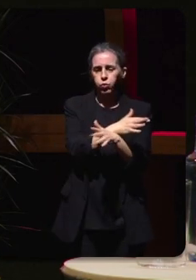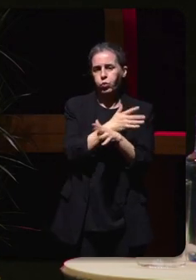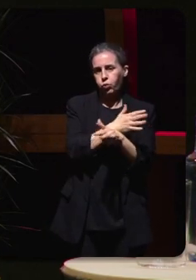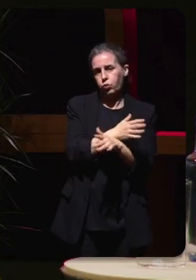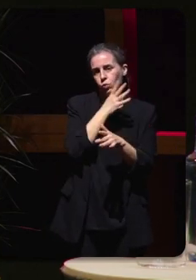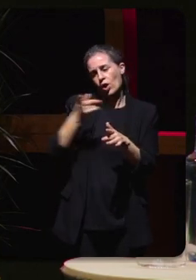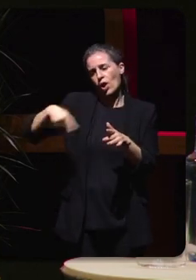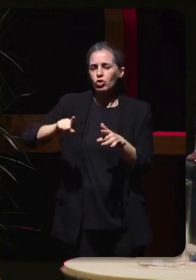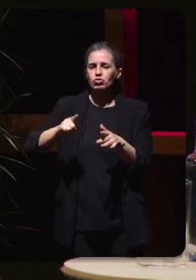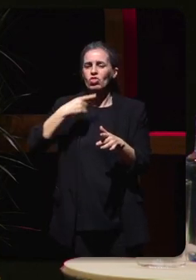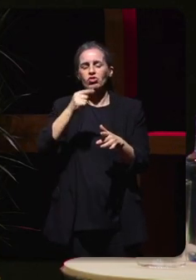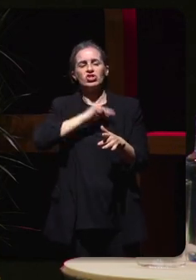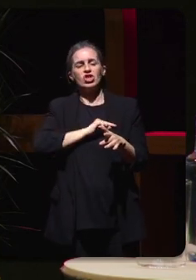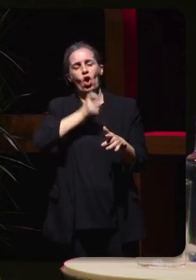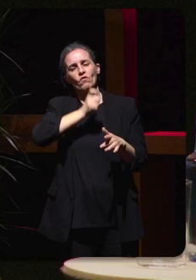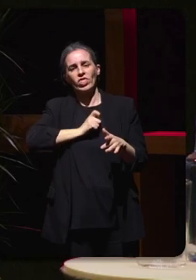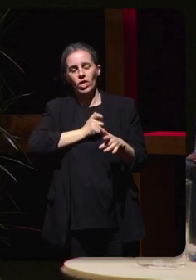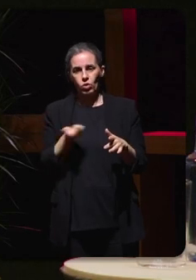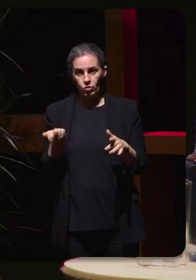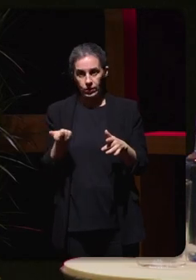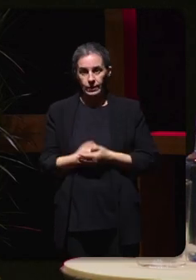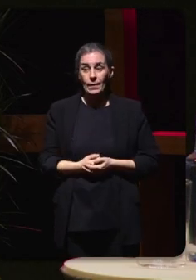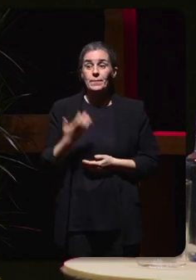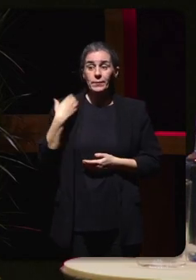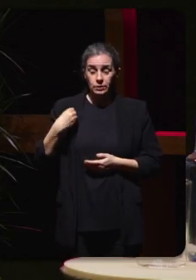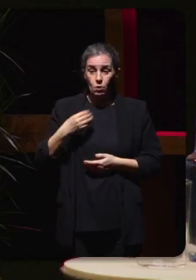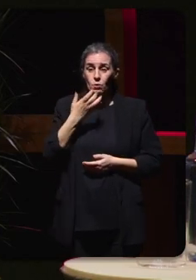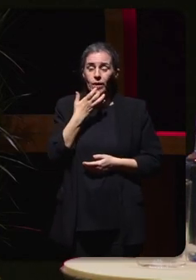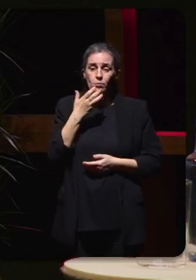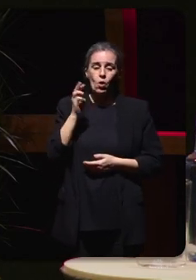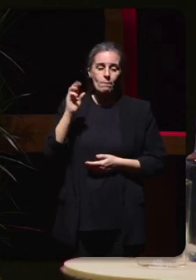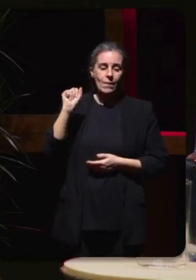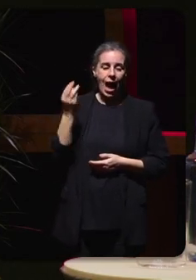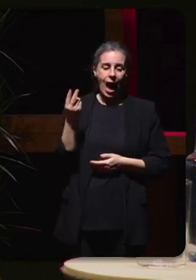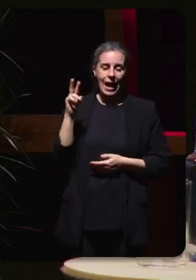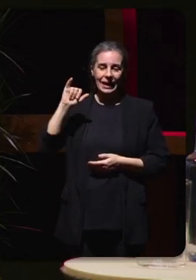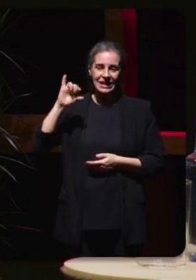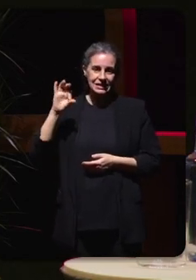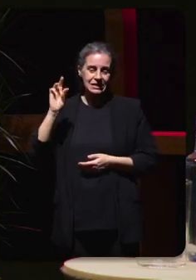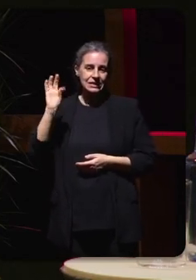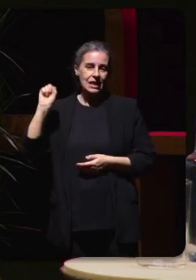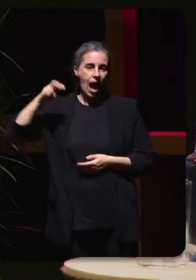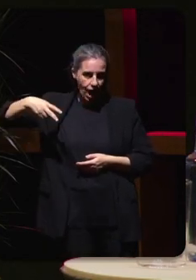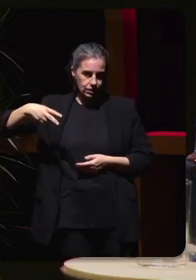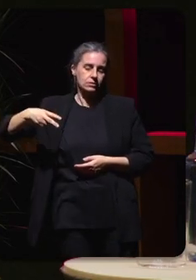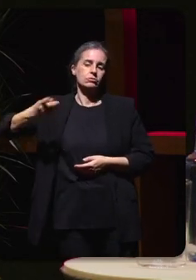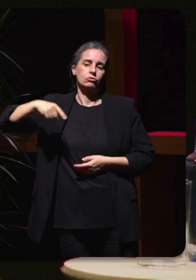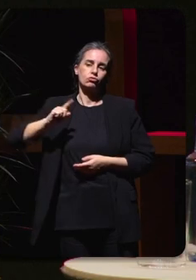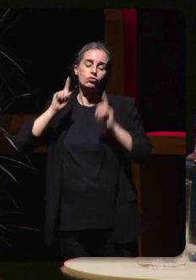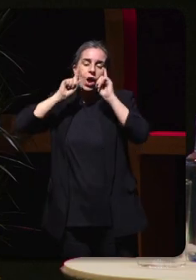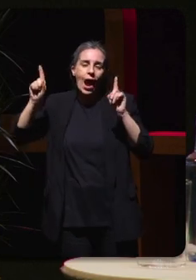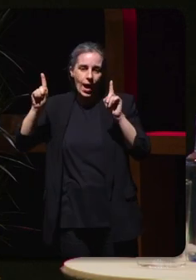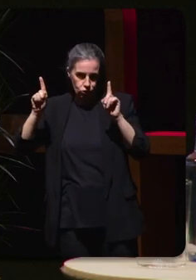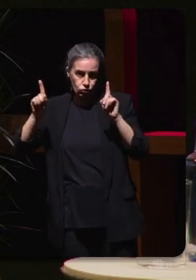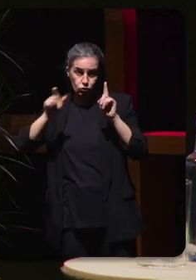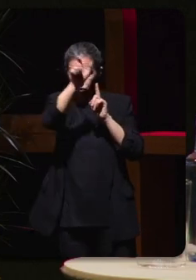consideran ofendidos. Hubo un caso muy concreto en Pakistán que lo tratamos y que además a la víctima la trajimos, conseguimos